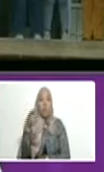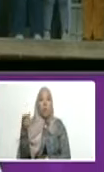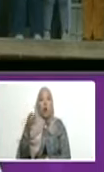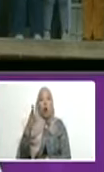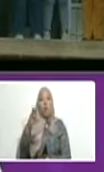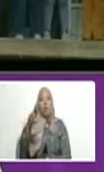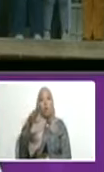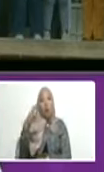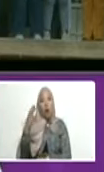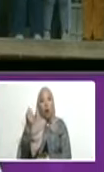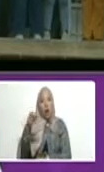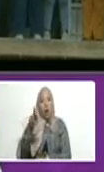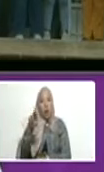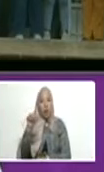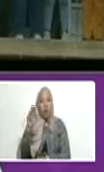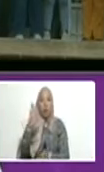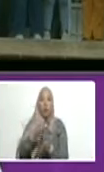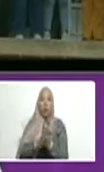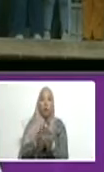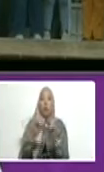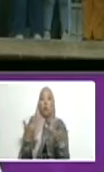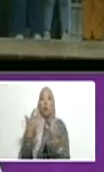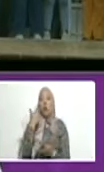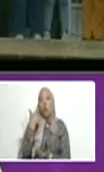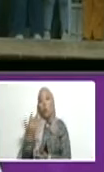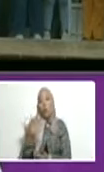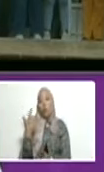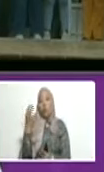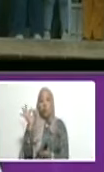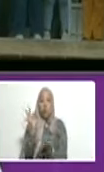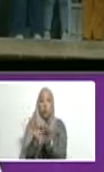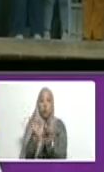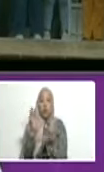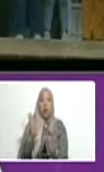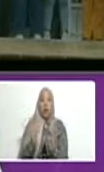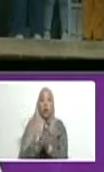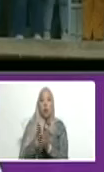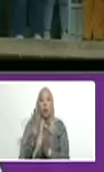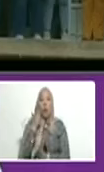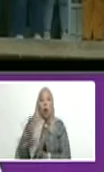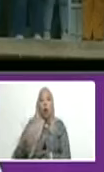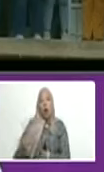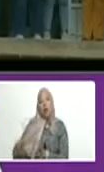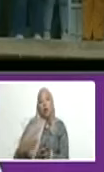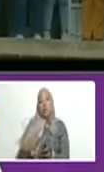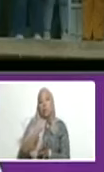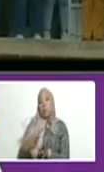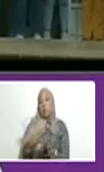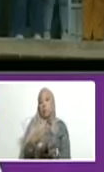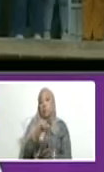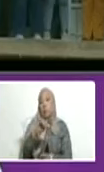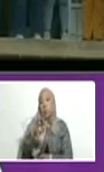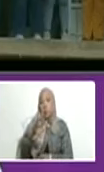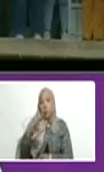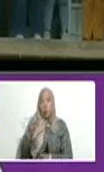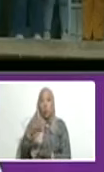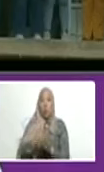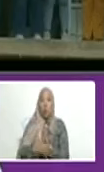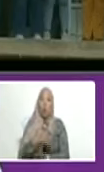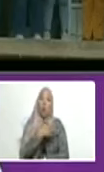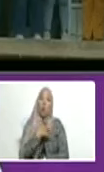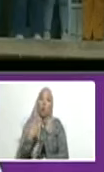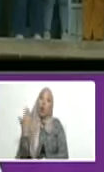Bucaramanga, Cúcuta, etcétera, Santa Marta, Río Hacha, mucha gente que nos quiere